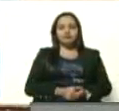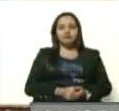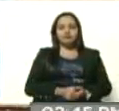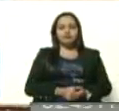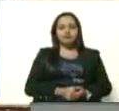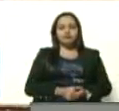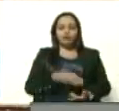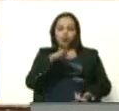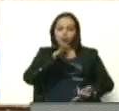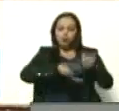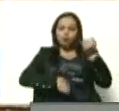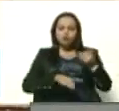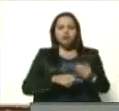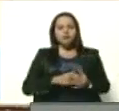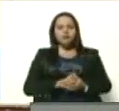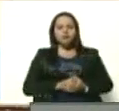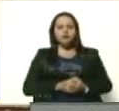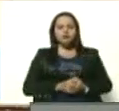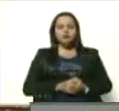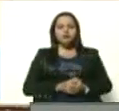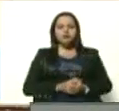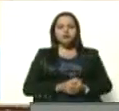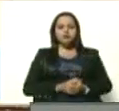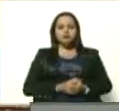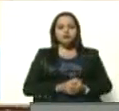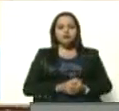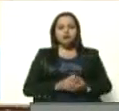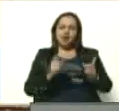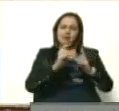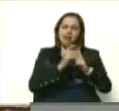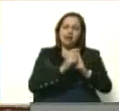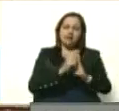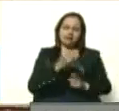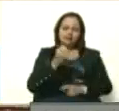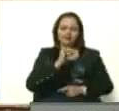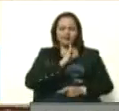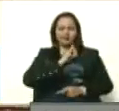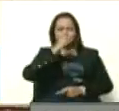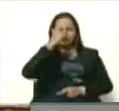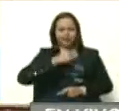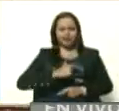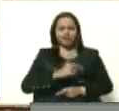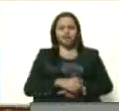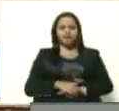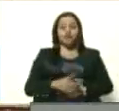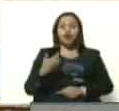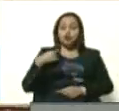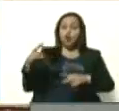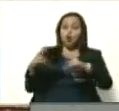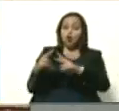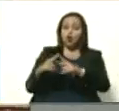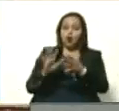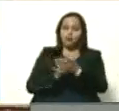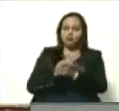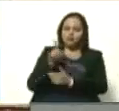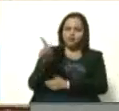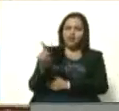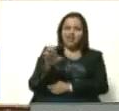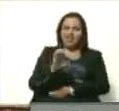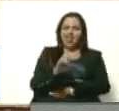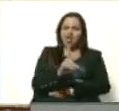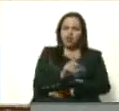por último, un comentario personal. Yo conozco a Eduardo